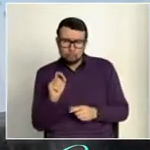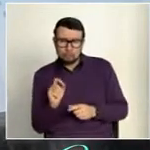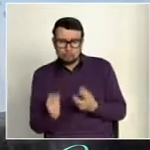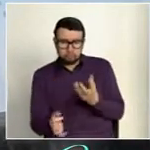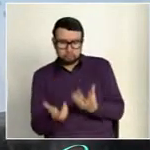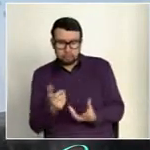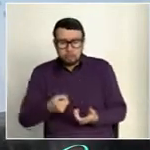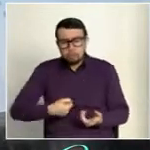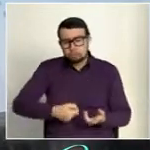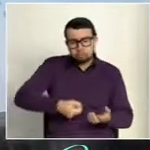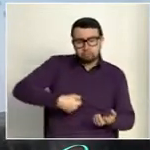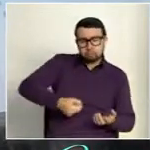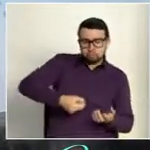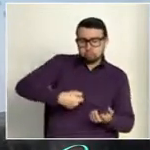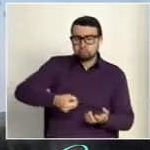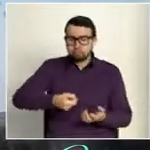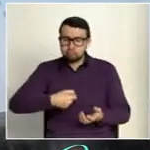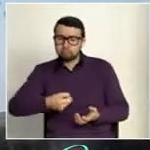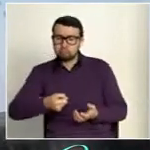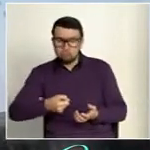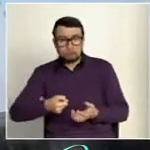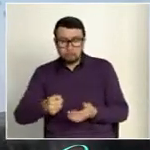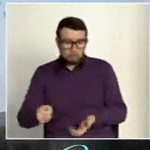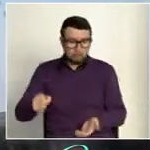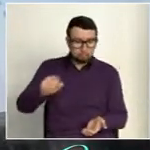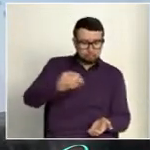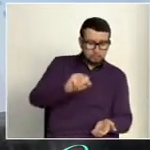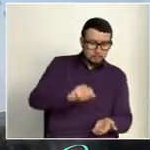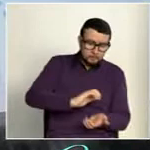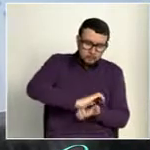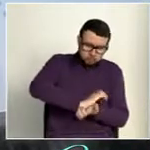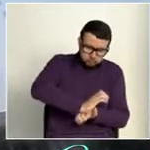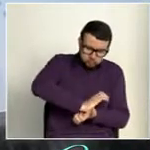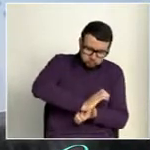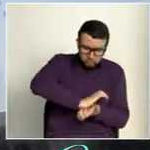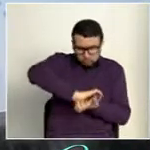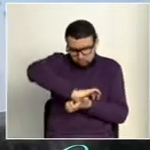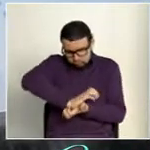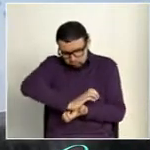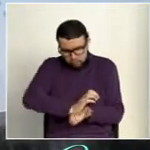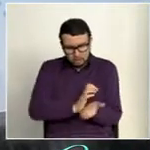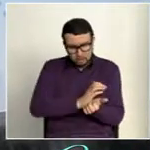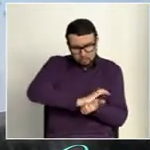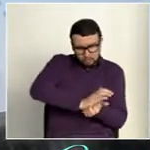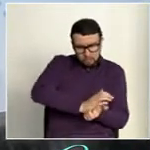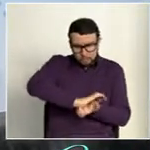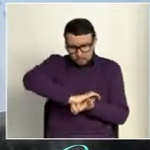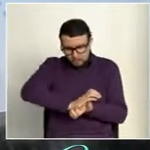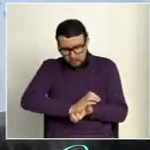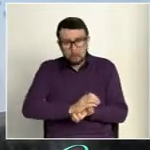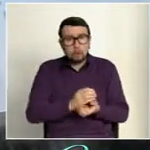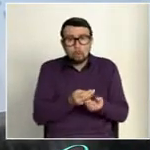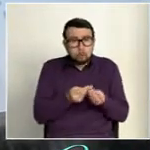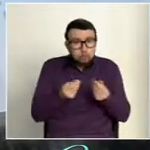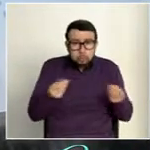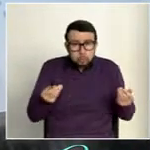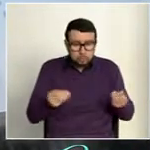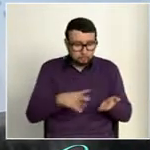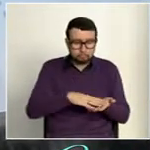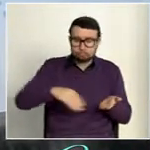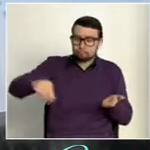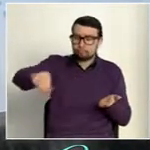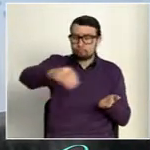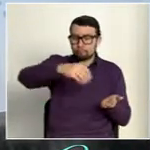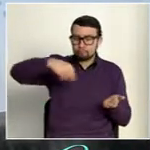se tritura. Se trituran y se hace un polvo. Y en ese polvo se va condimentando los alimentos y las